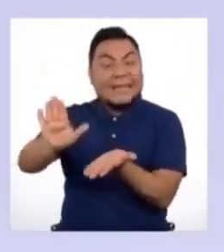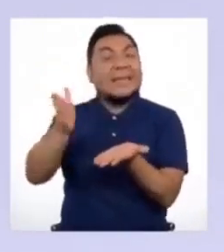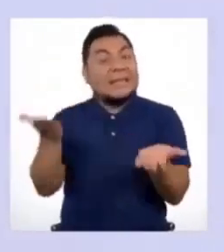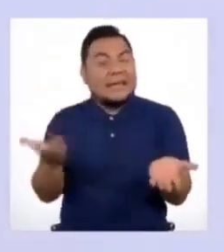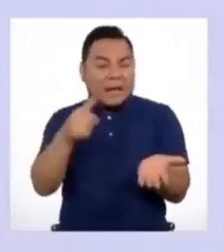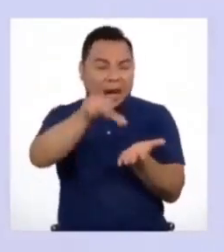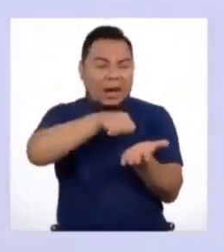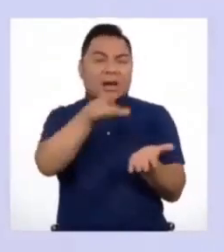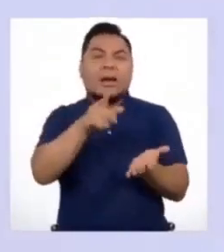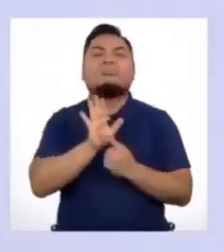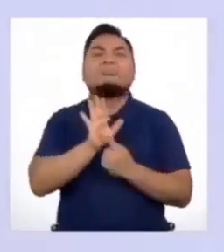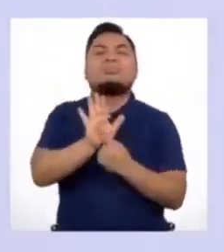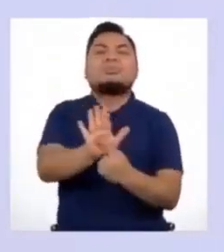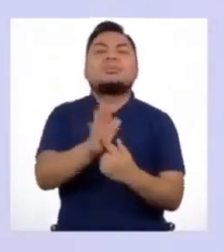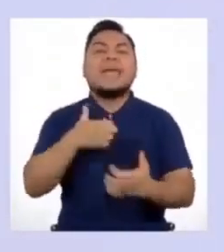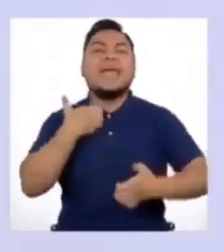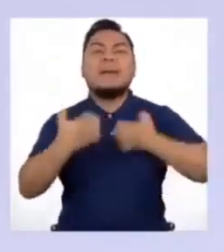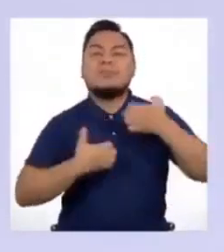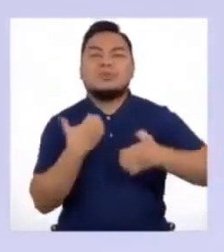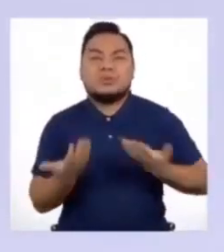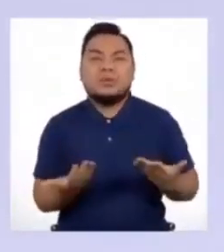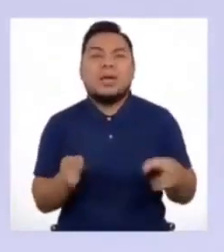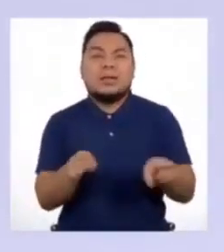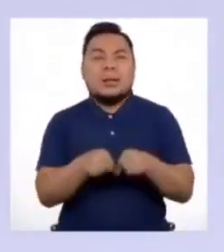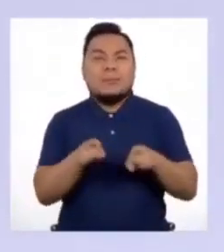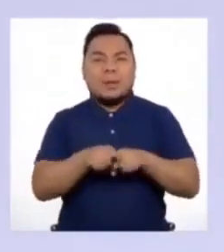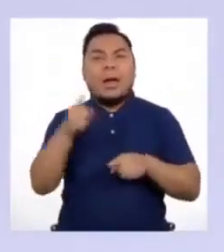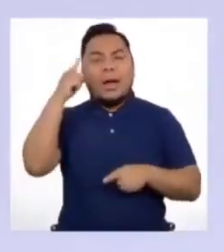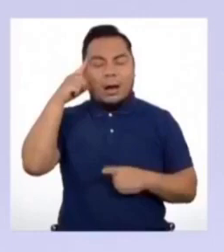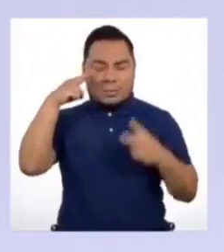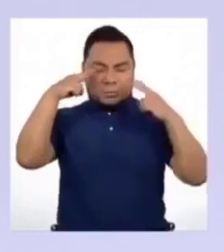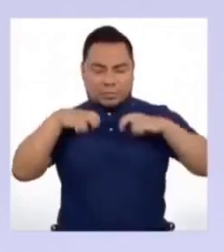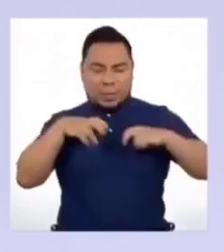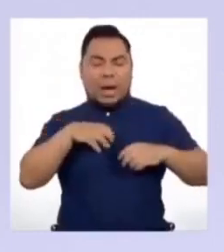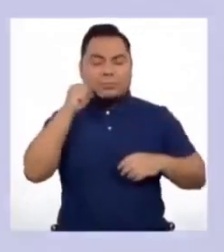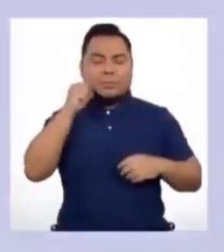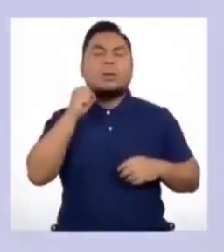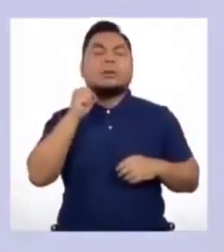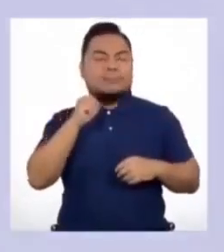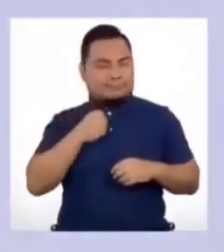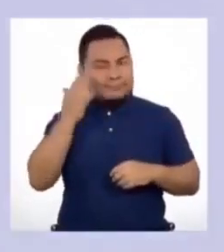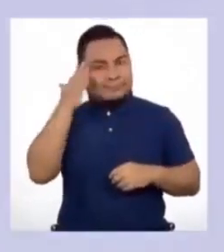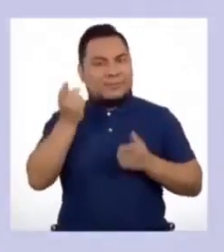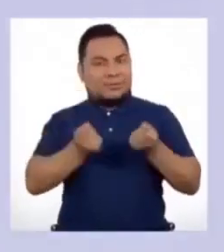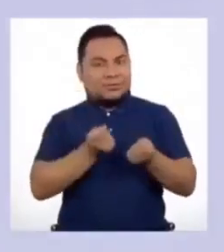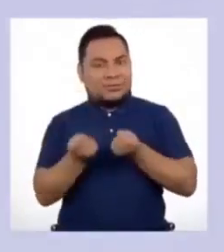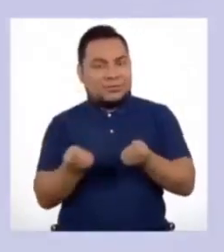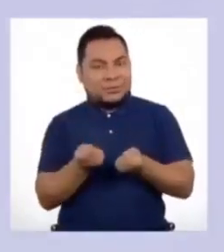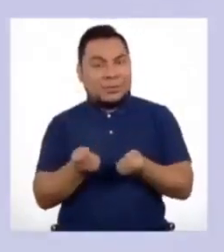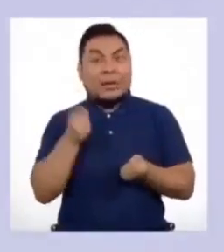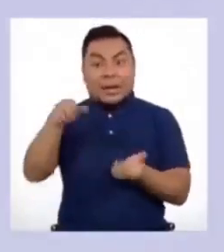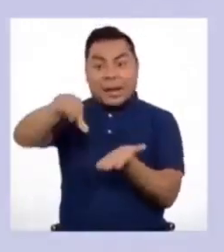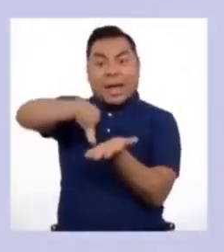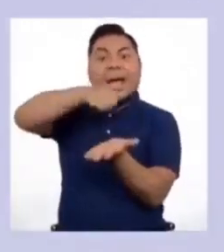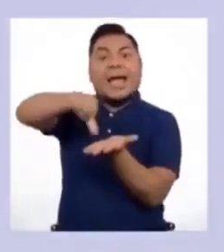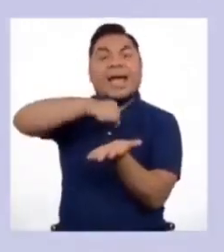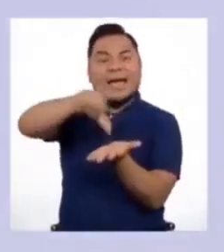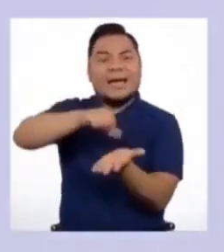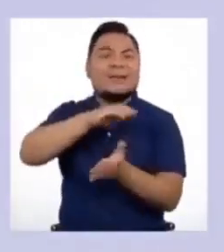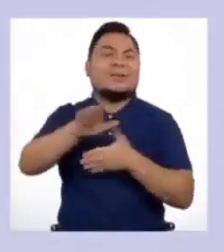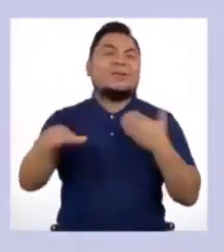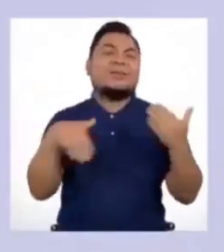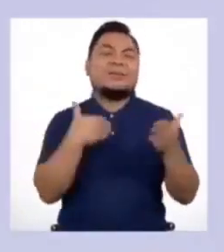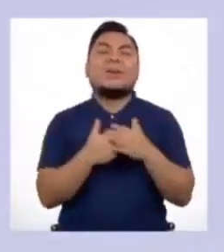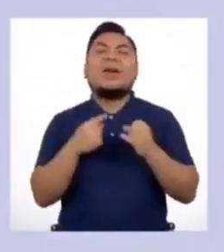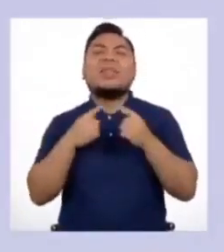permite expresar las emociones, sino también reconocerlas y crear a partir de ellas. El arte viene a nuestro rescate como un